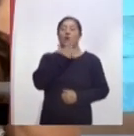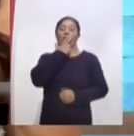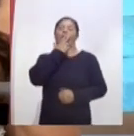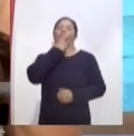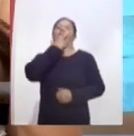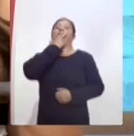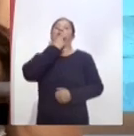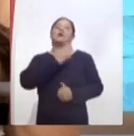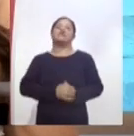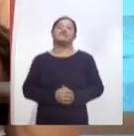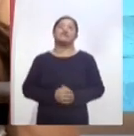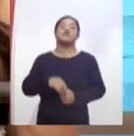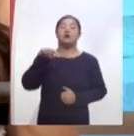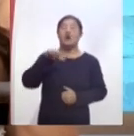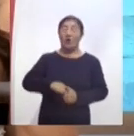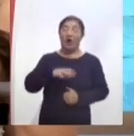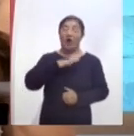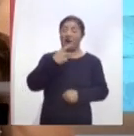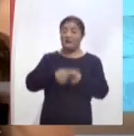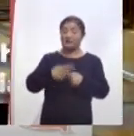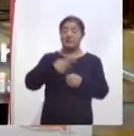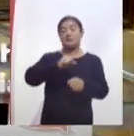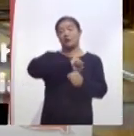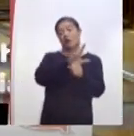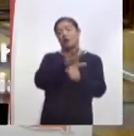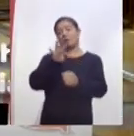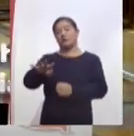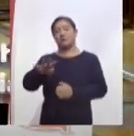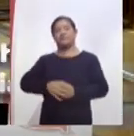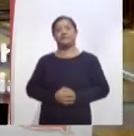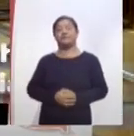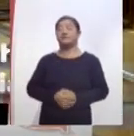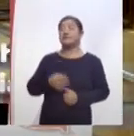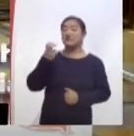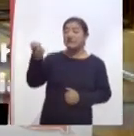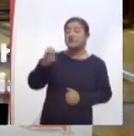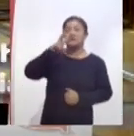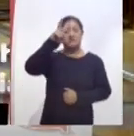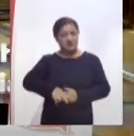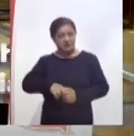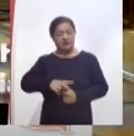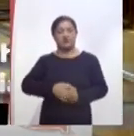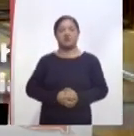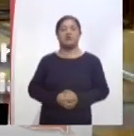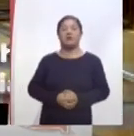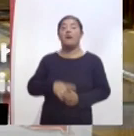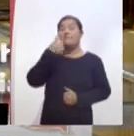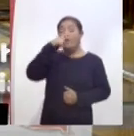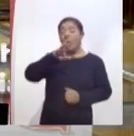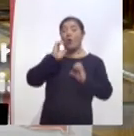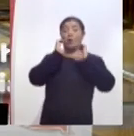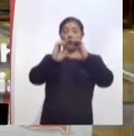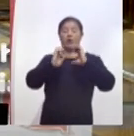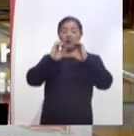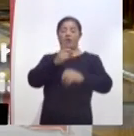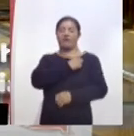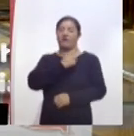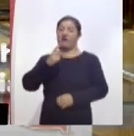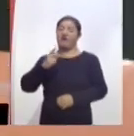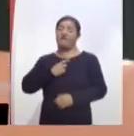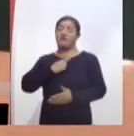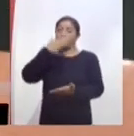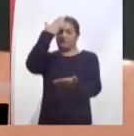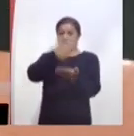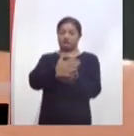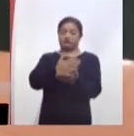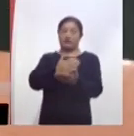preciado y hoy está amenazado por el COVID-19. Esta es una pandemia real y para protegernos debemos restringir algunas